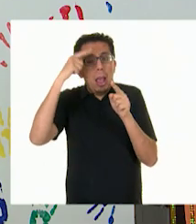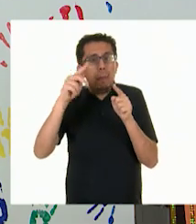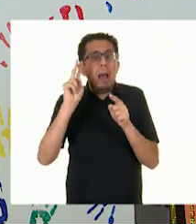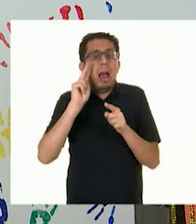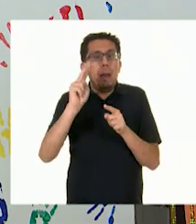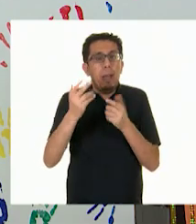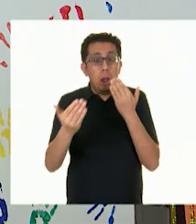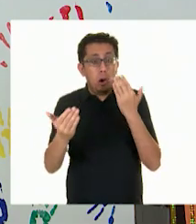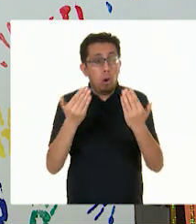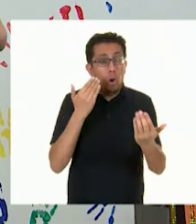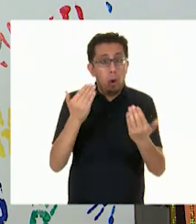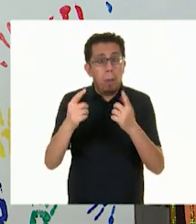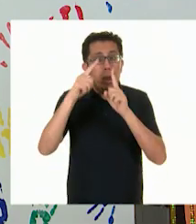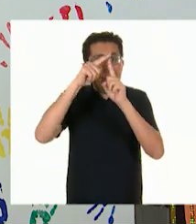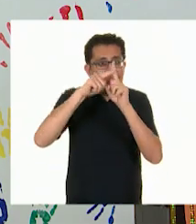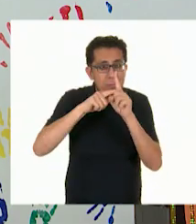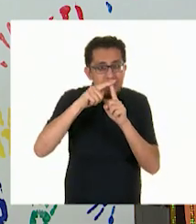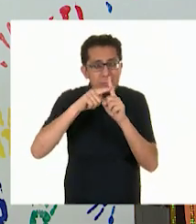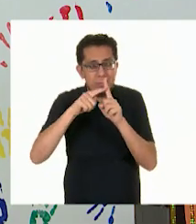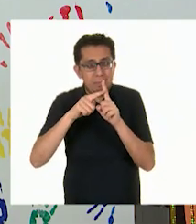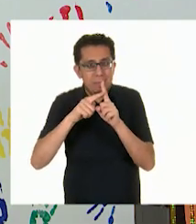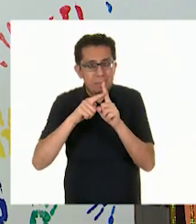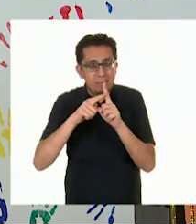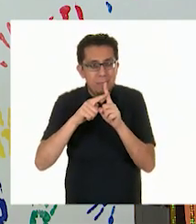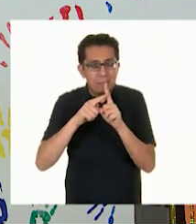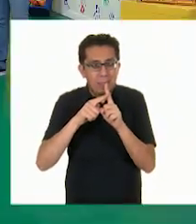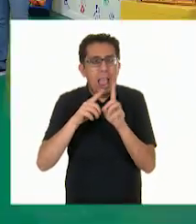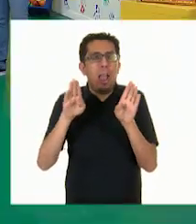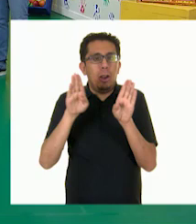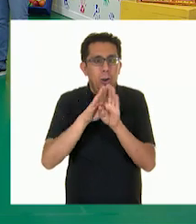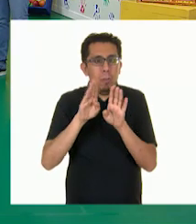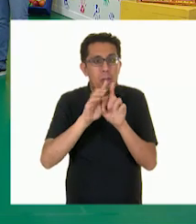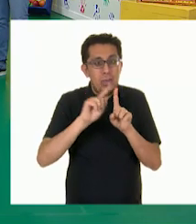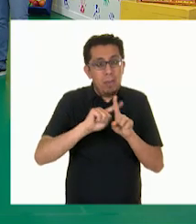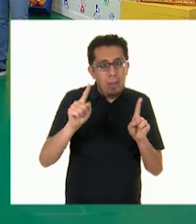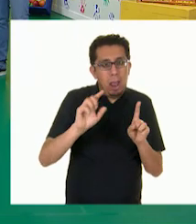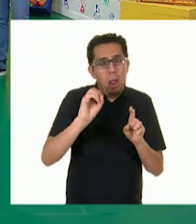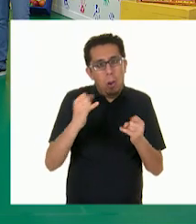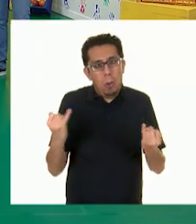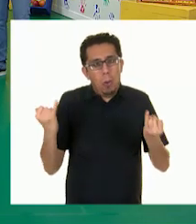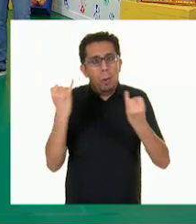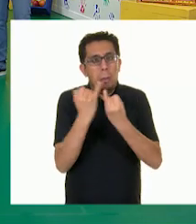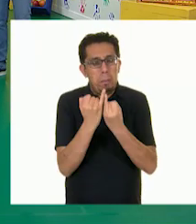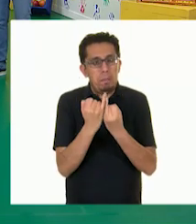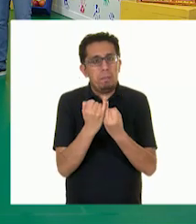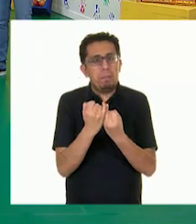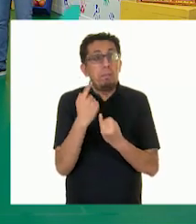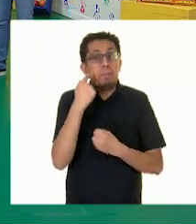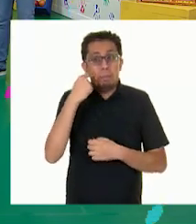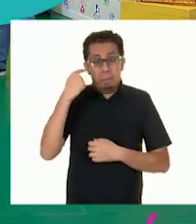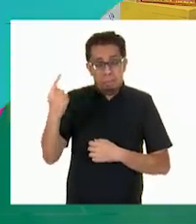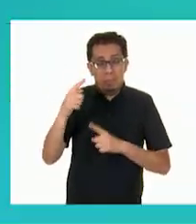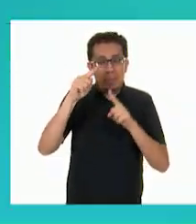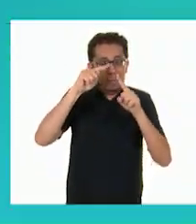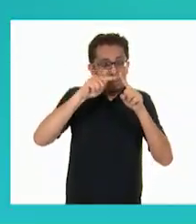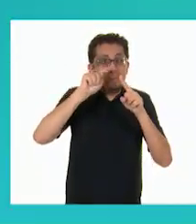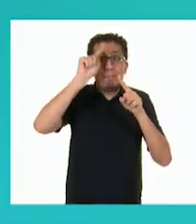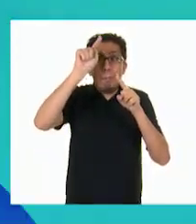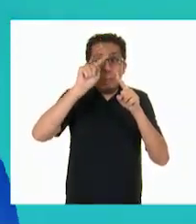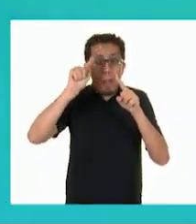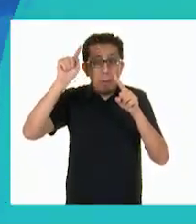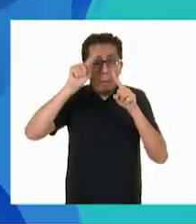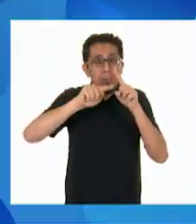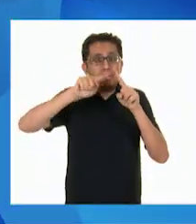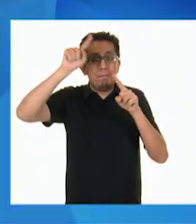intercalando las temperaturas y cómo se verán en comparación una de la otra. Mira, para que me entienda bien, vamos a ver la gráfica. A ver, la gráfica